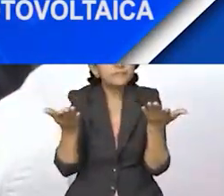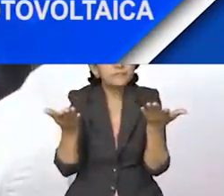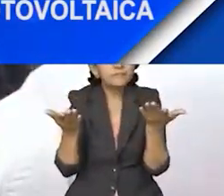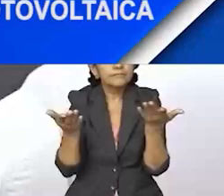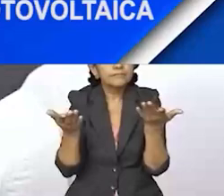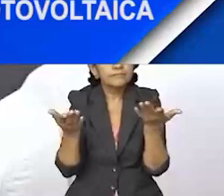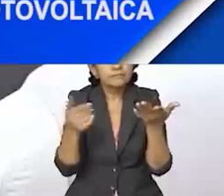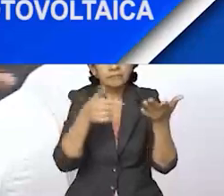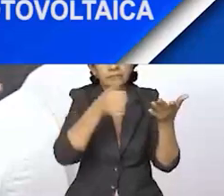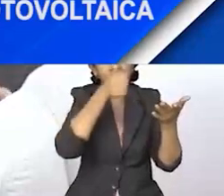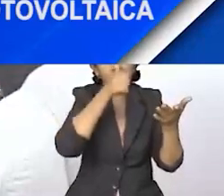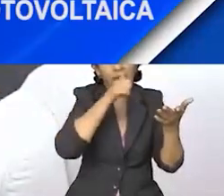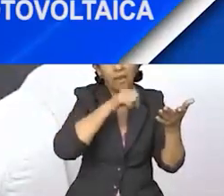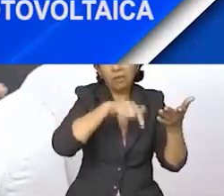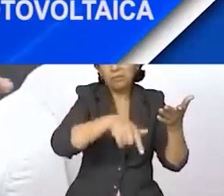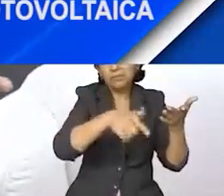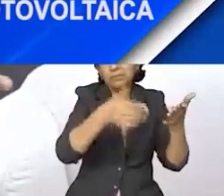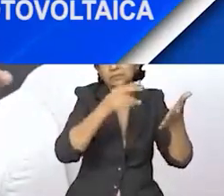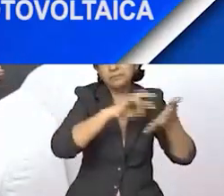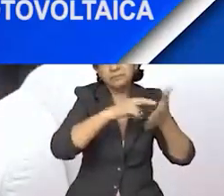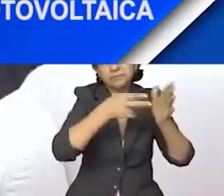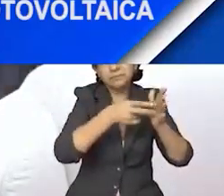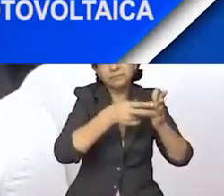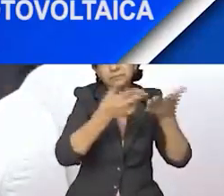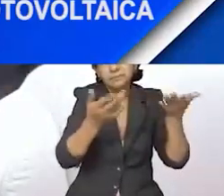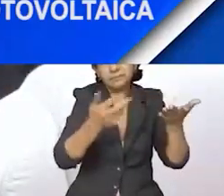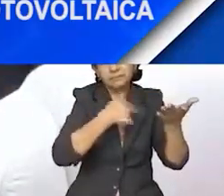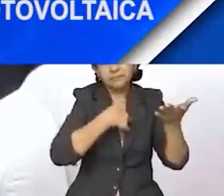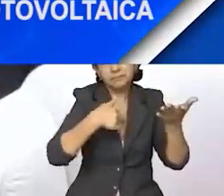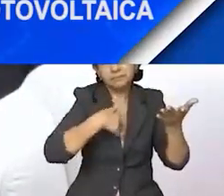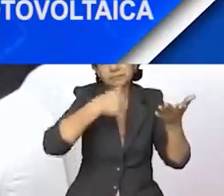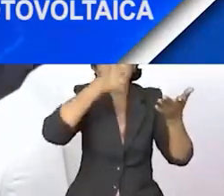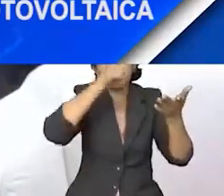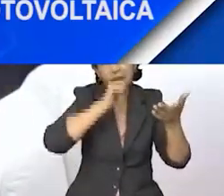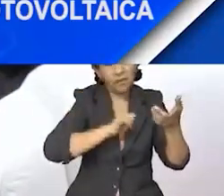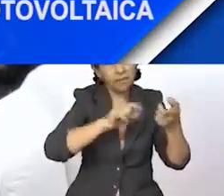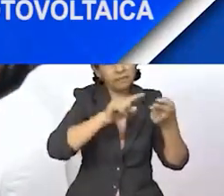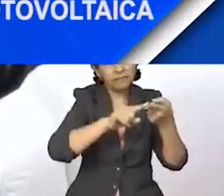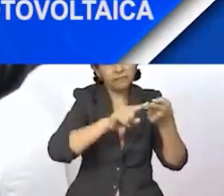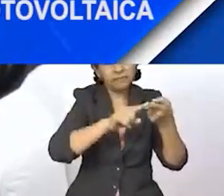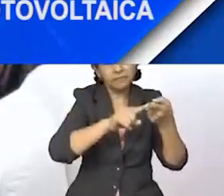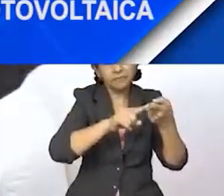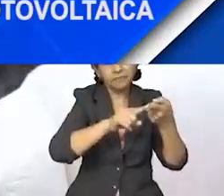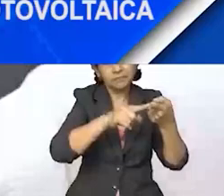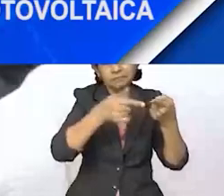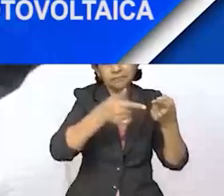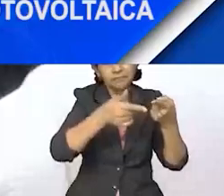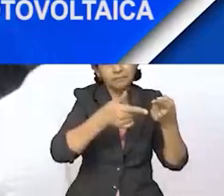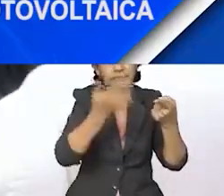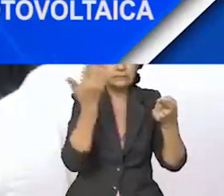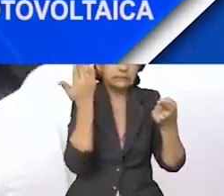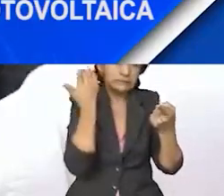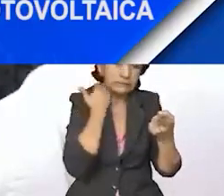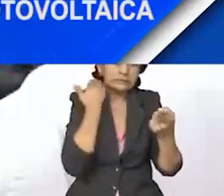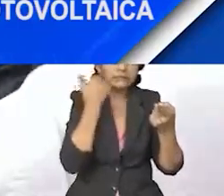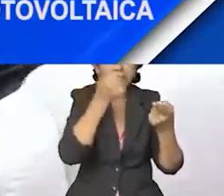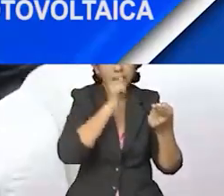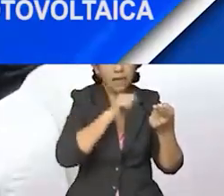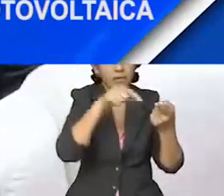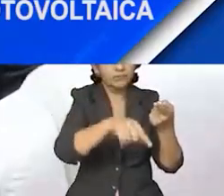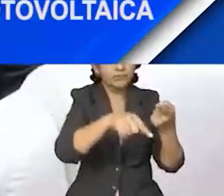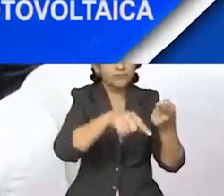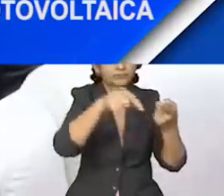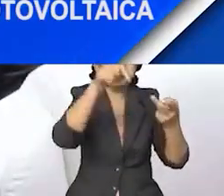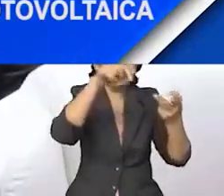obviamente eso se va a traducir a un sistema de agua potable altamente costoso y